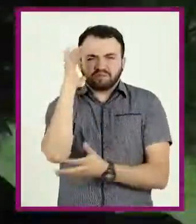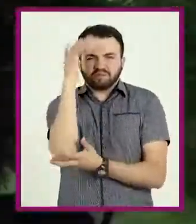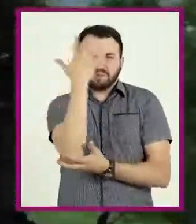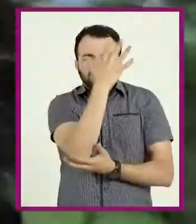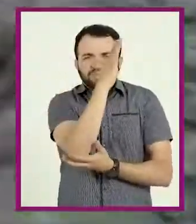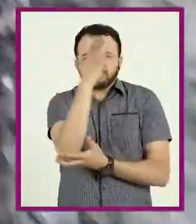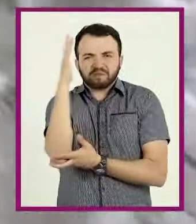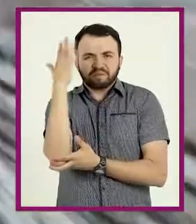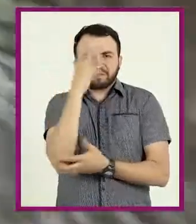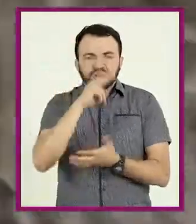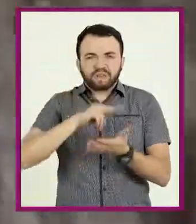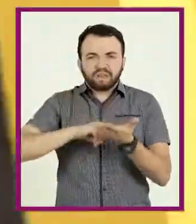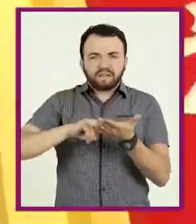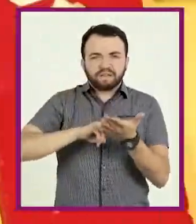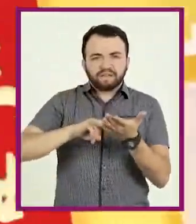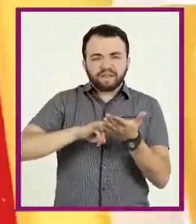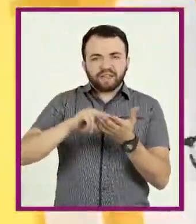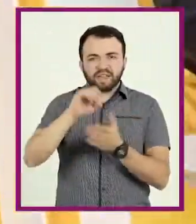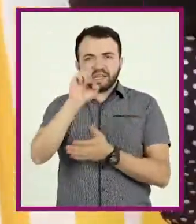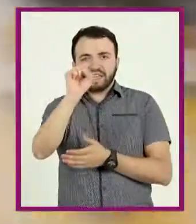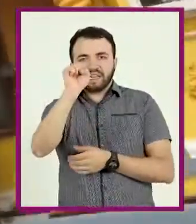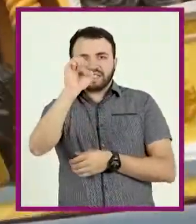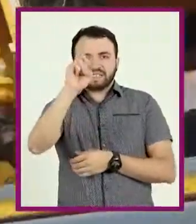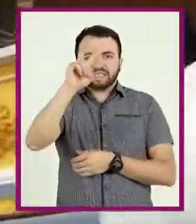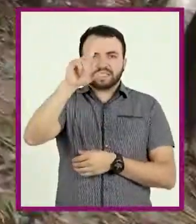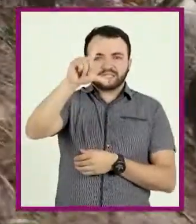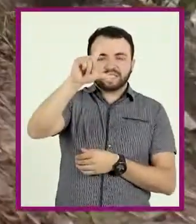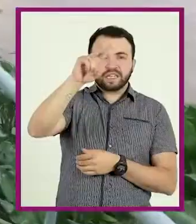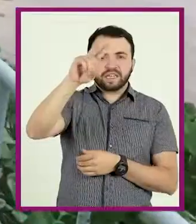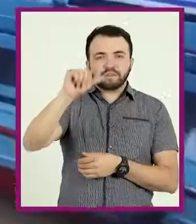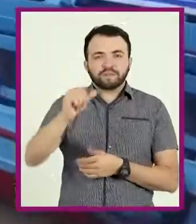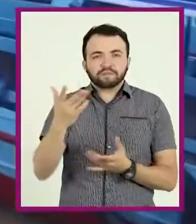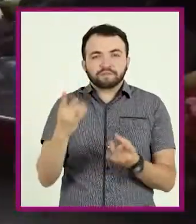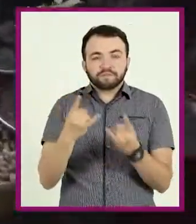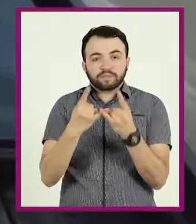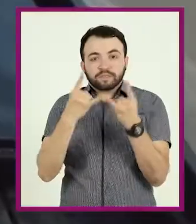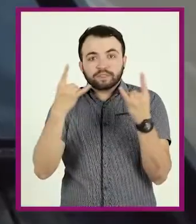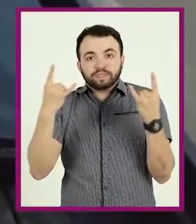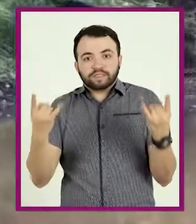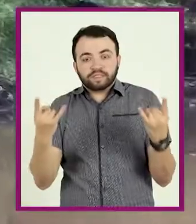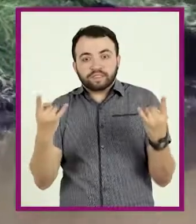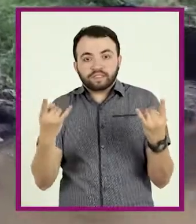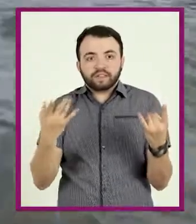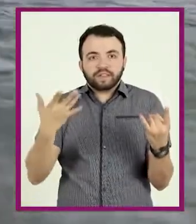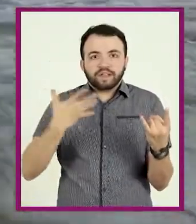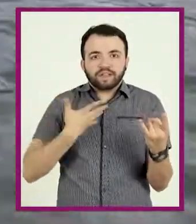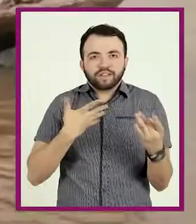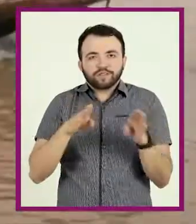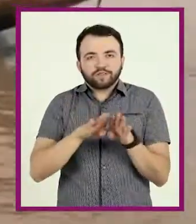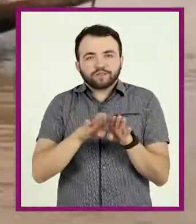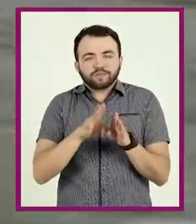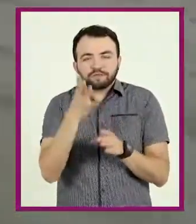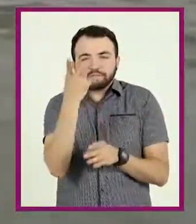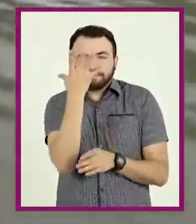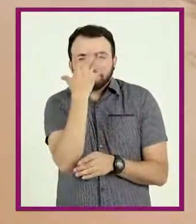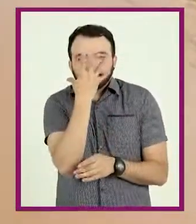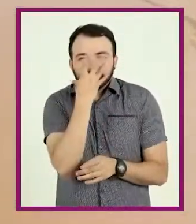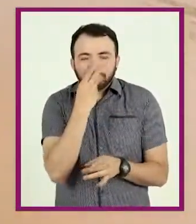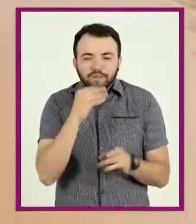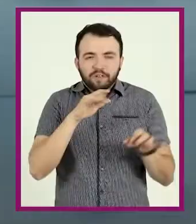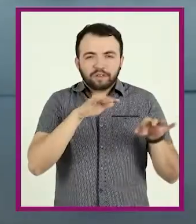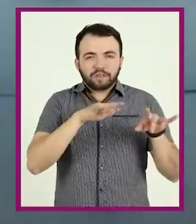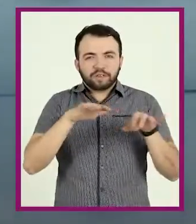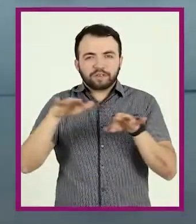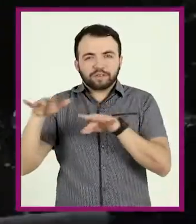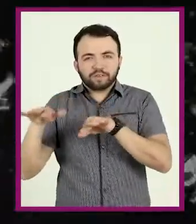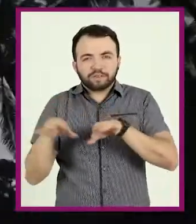misteriosas montañas verdes. A lo largo de su litoral se extiende una infinidad de hermosas playas, una forma